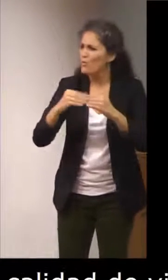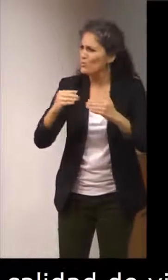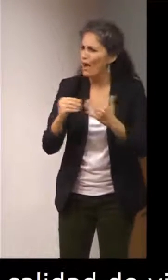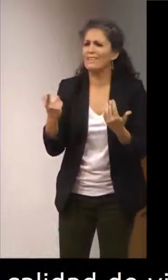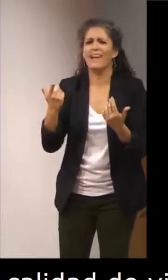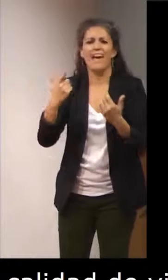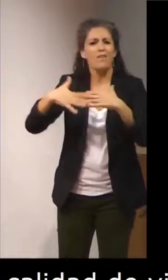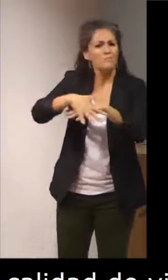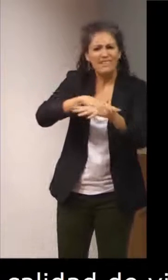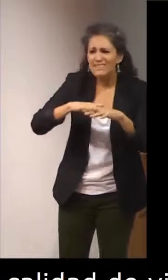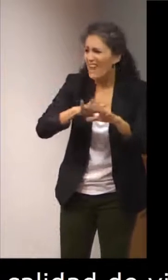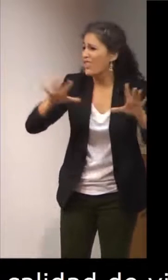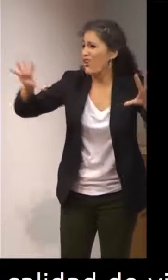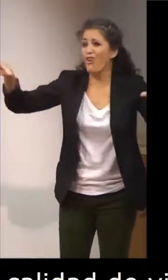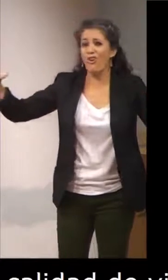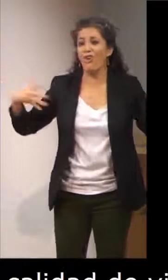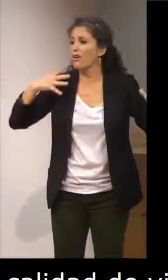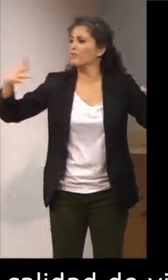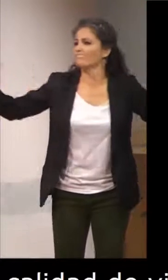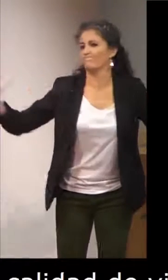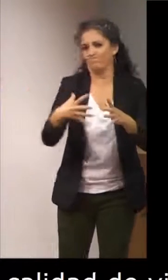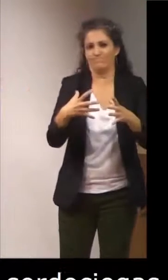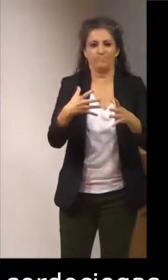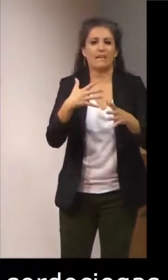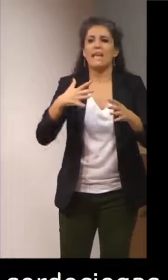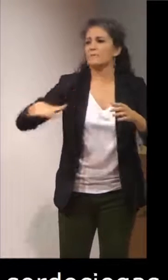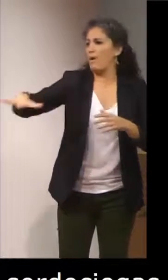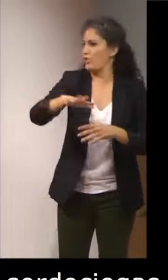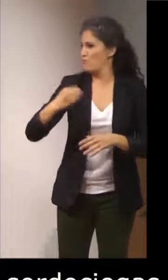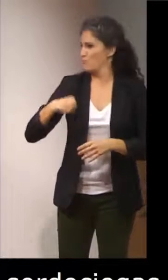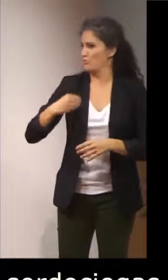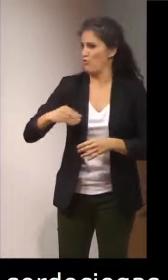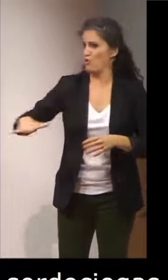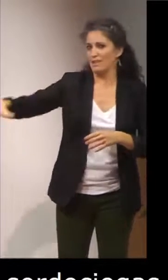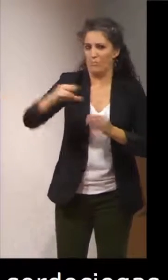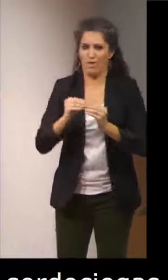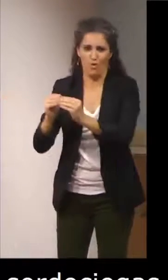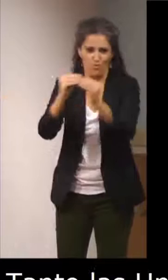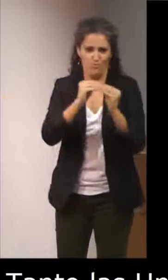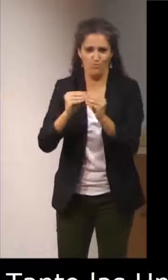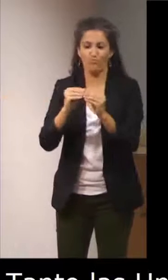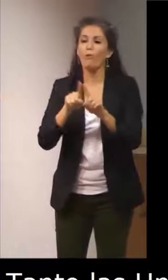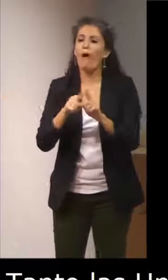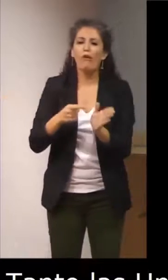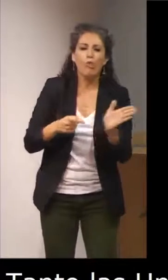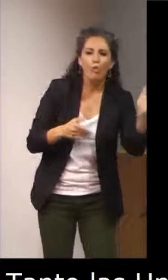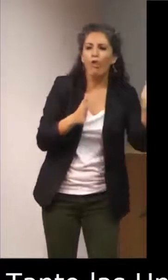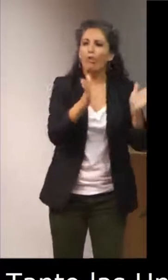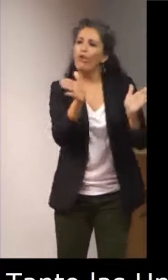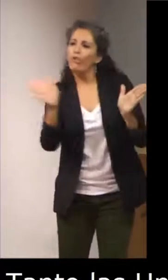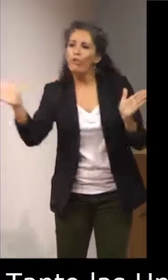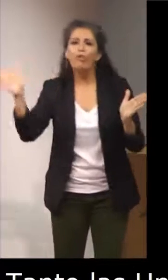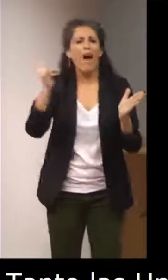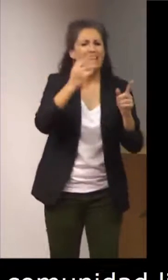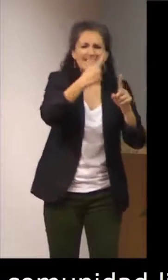Tanto las universidades como la comunidad lingüística usuaria como la administración debemos trabajar en un mismo espacio, en un espacio